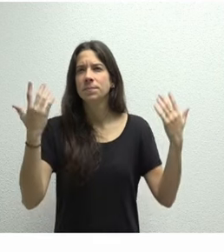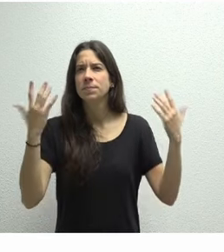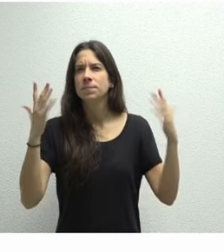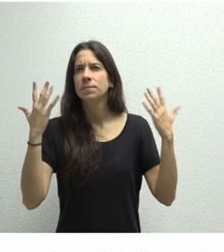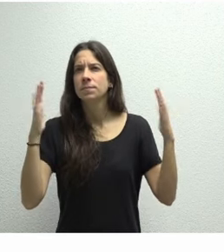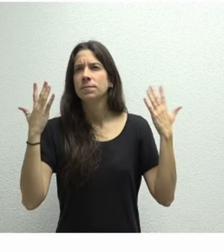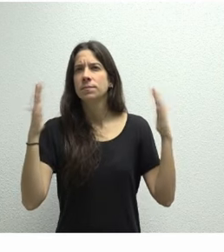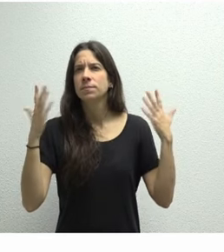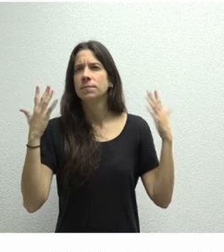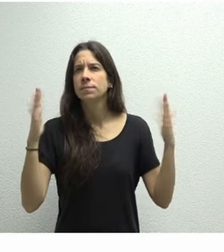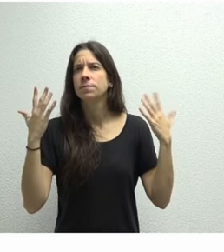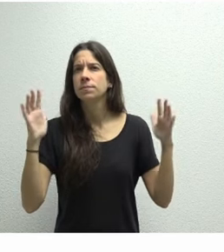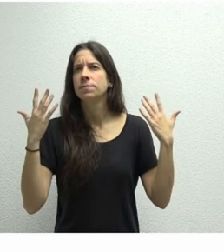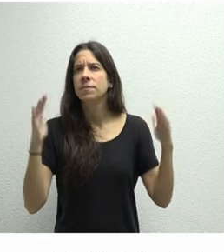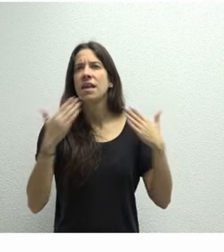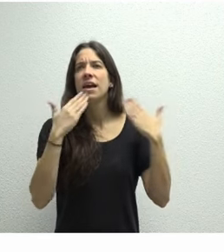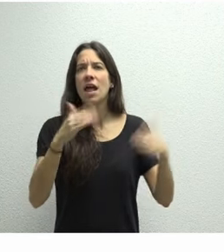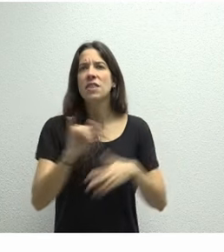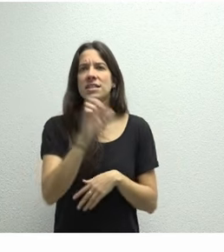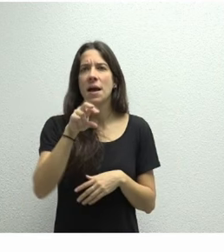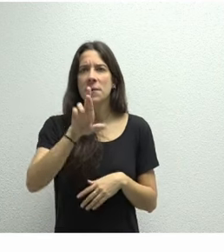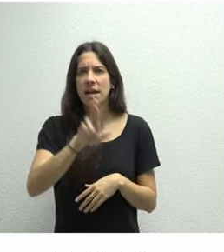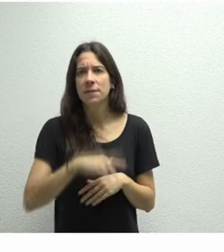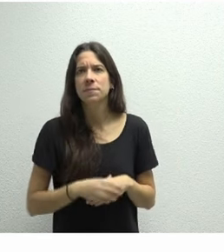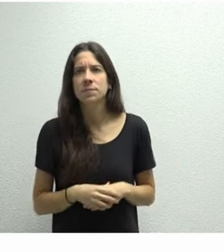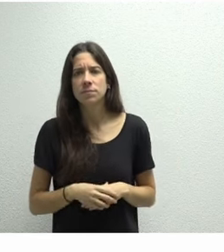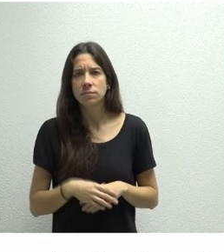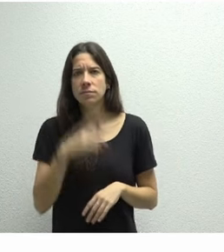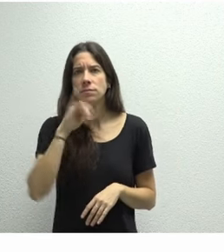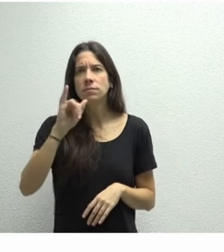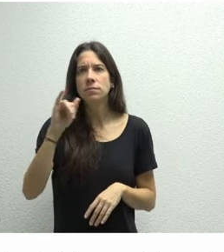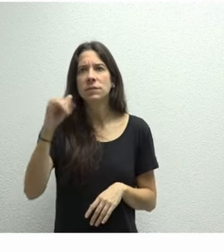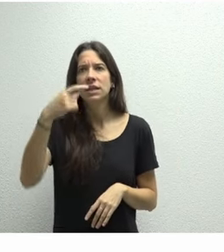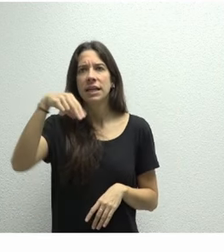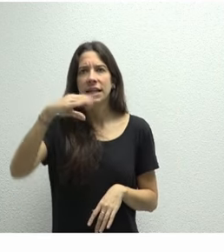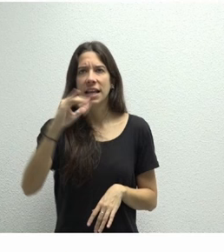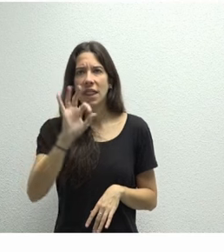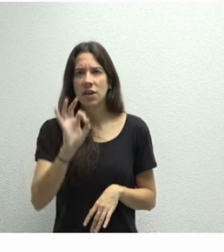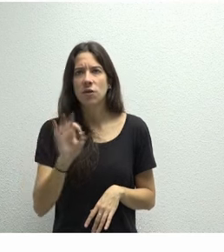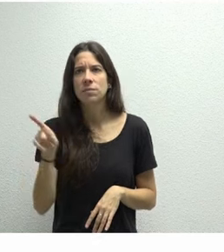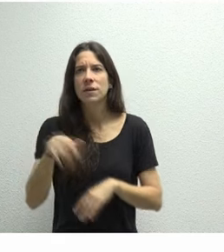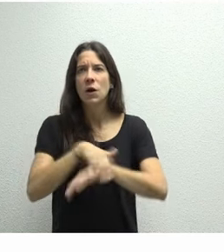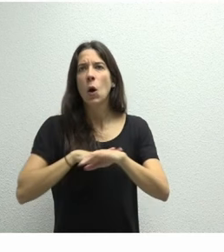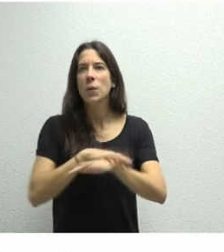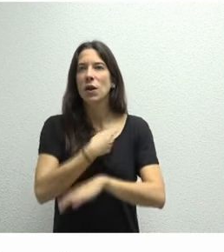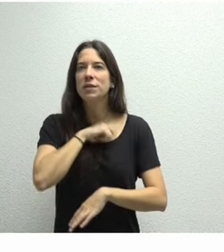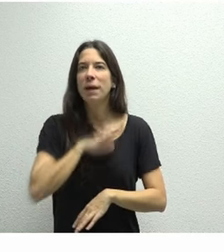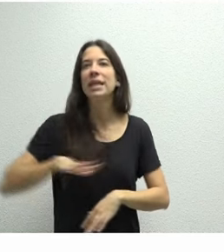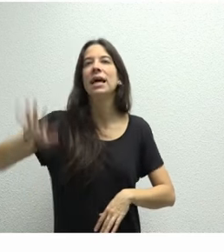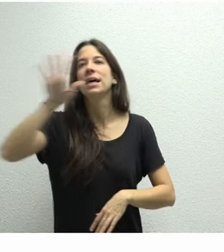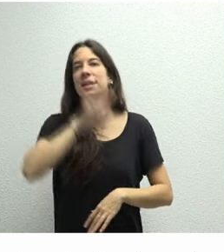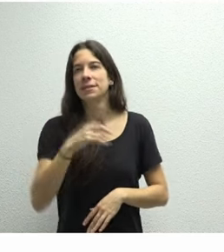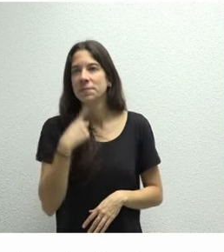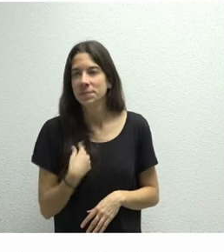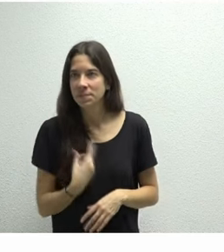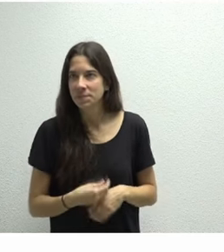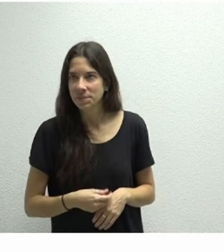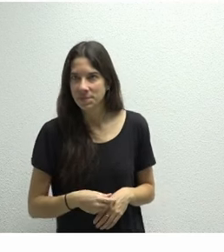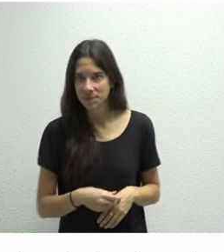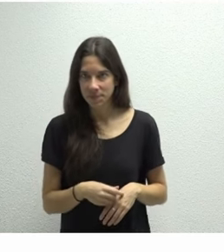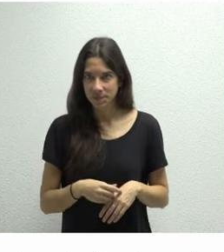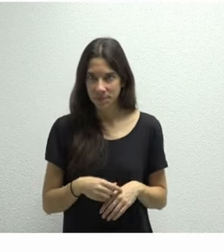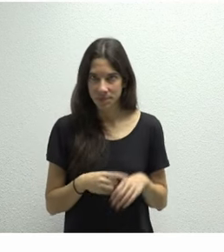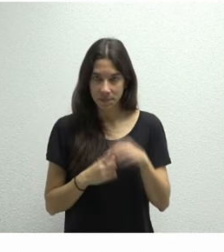gracias Gracias Javier Ignacio gobierno de España bueno bueno